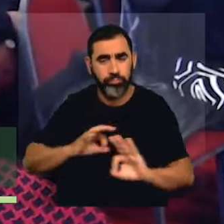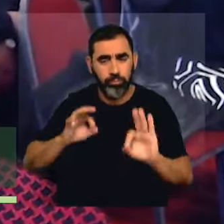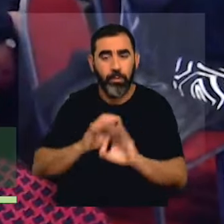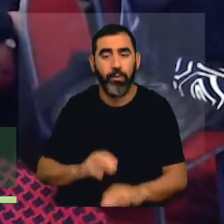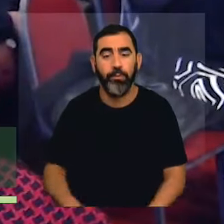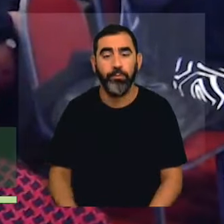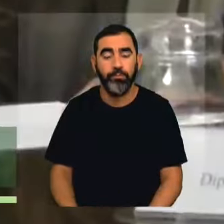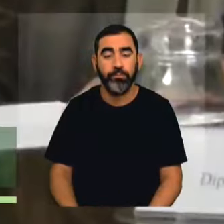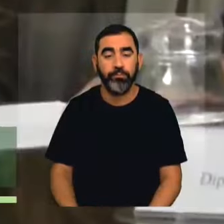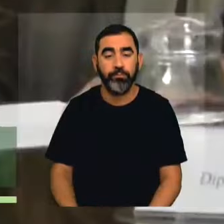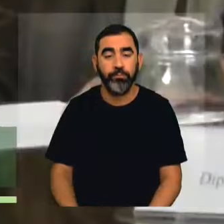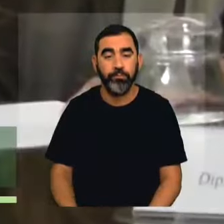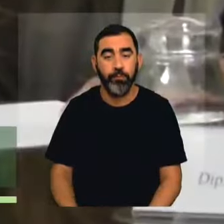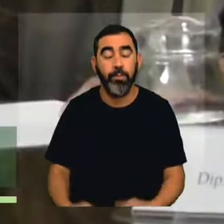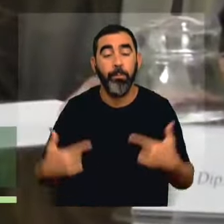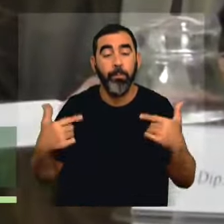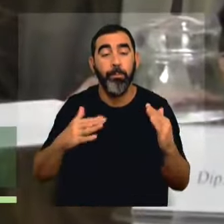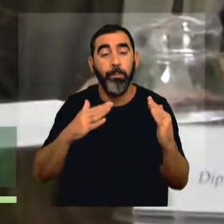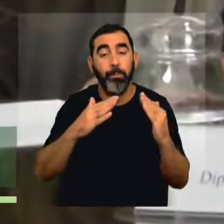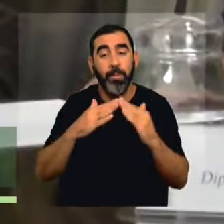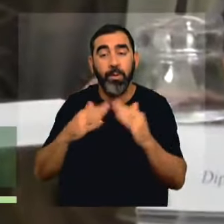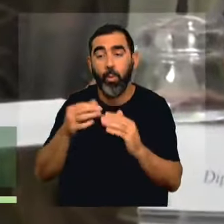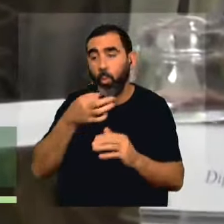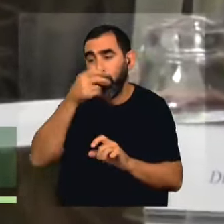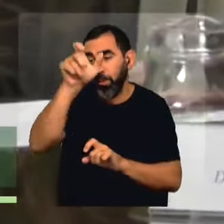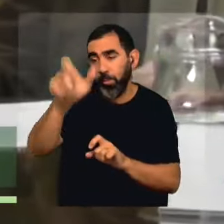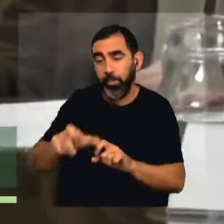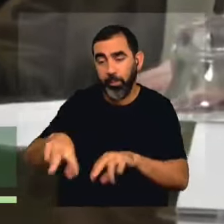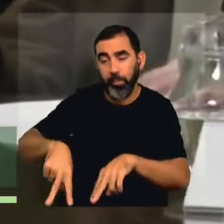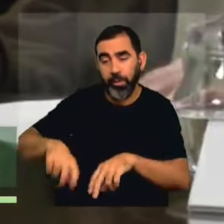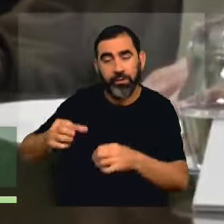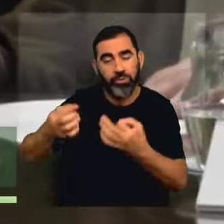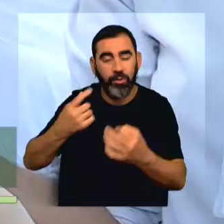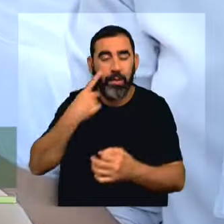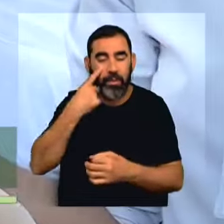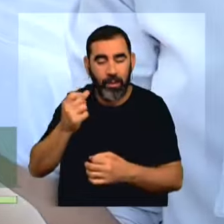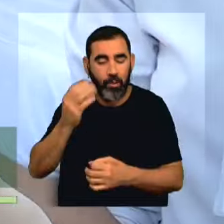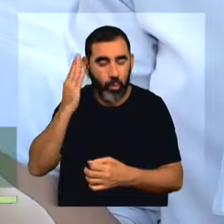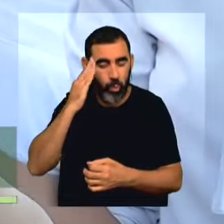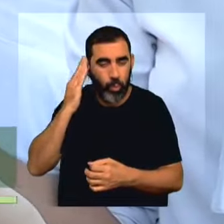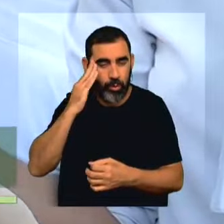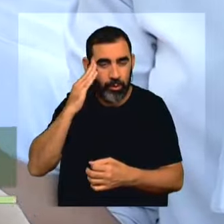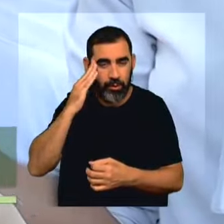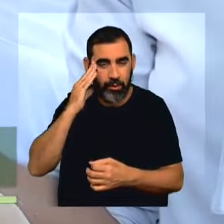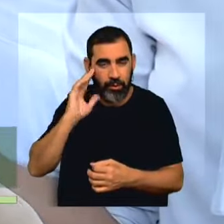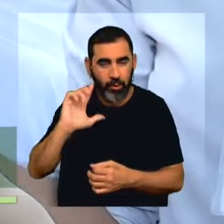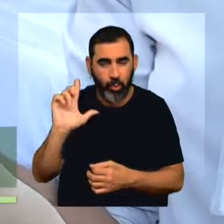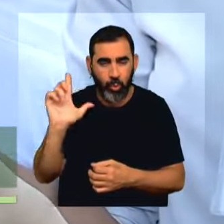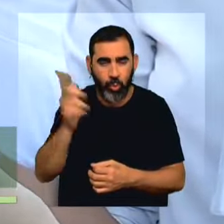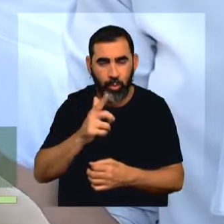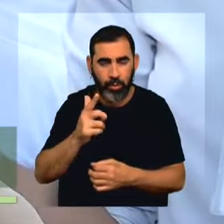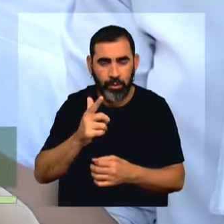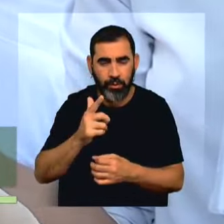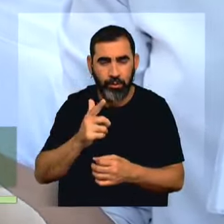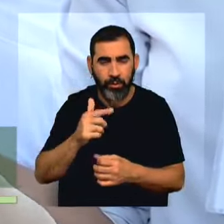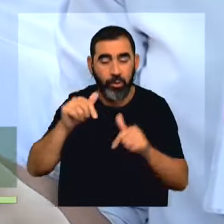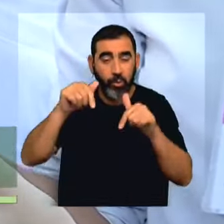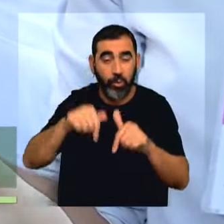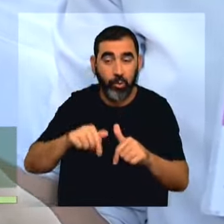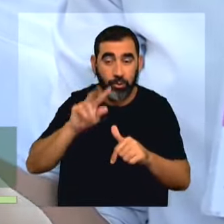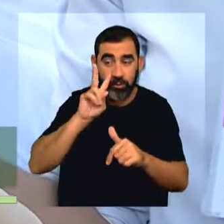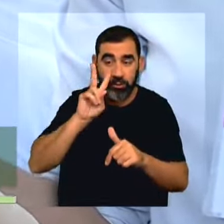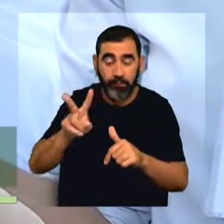ilegítima lo que pasó en el Ministerio de vivienda cualquier persona que lo analice con seriedad se da cuenta que no es ni cerca de lo que podemos hoy ver